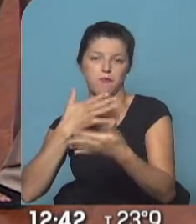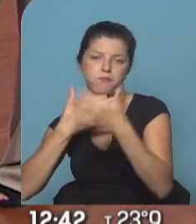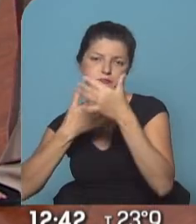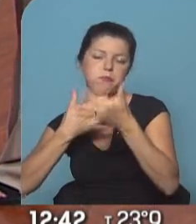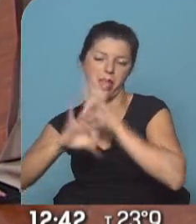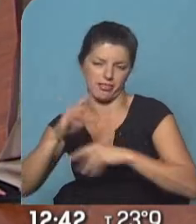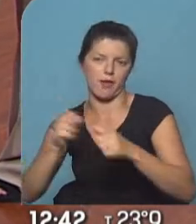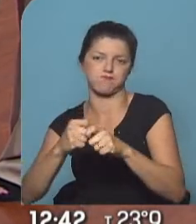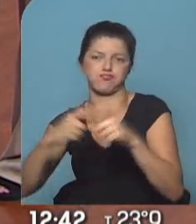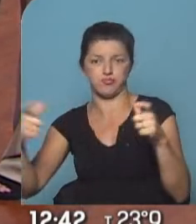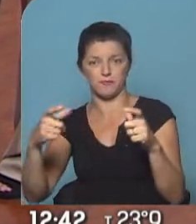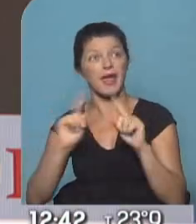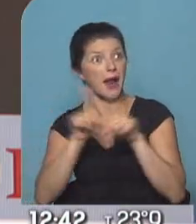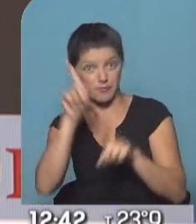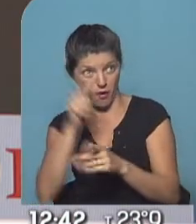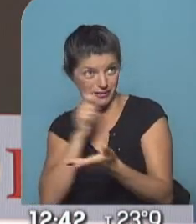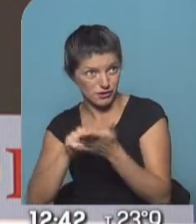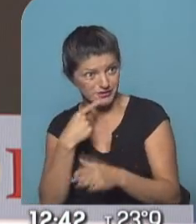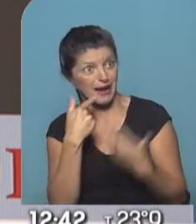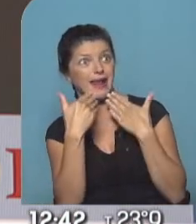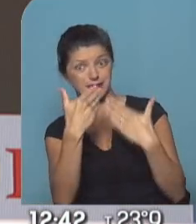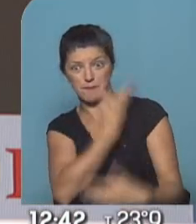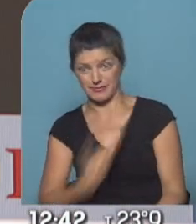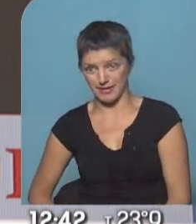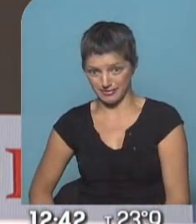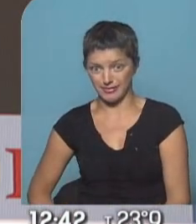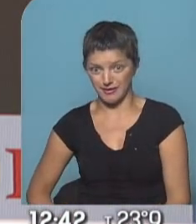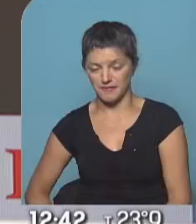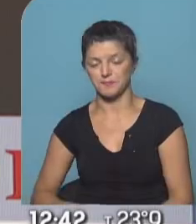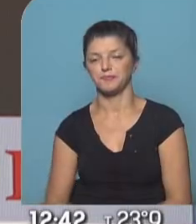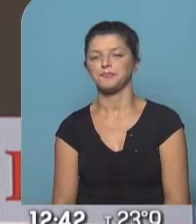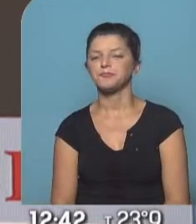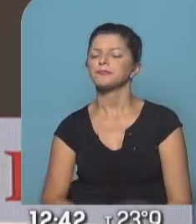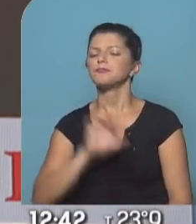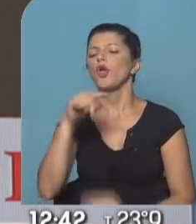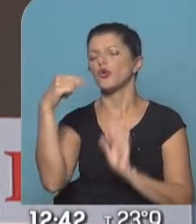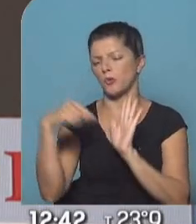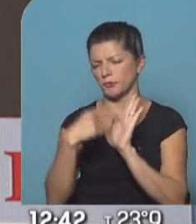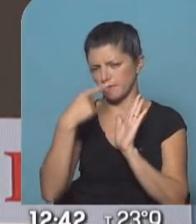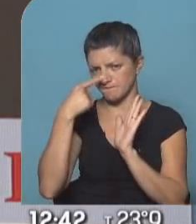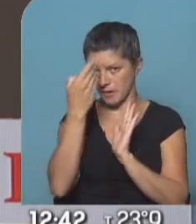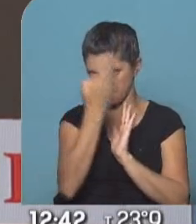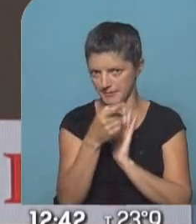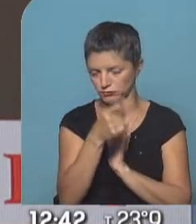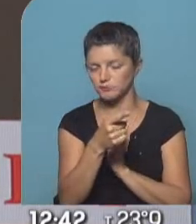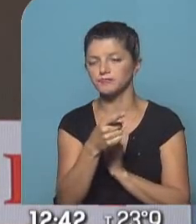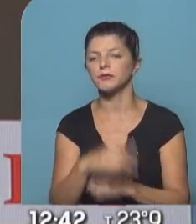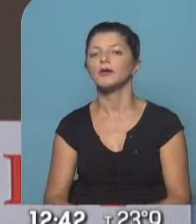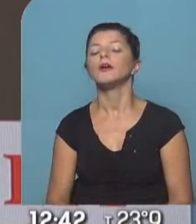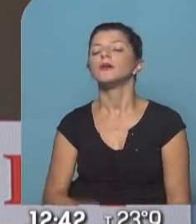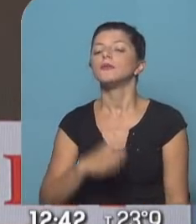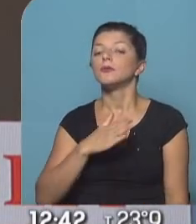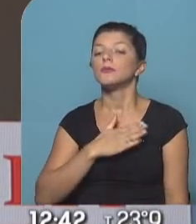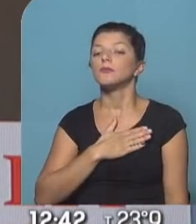Ayer, que además se adelanta la venta del libro. Hay otro dato interesante de Trump, es que él cuando pide consejo antes